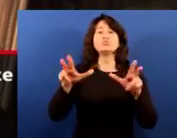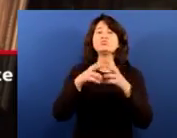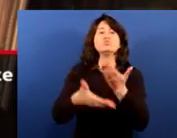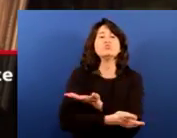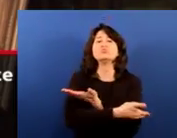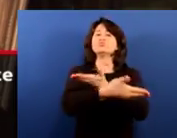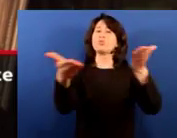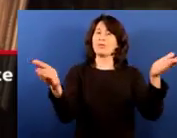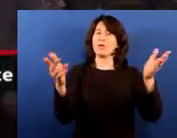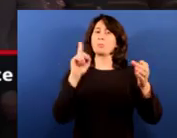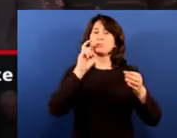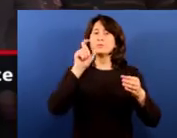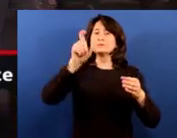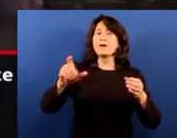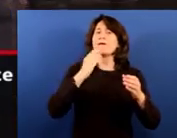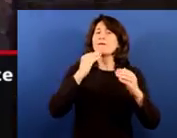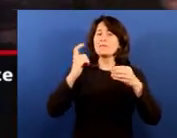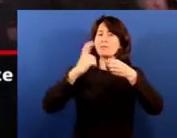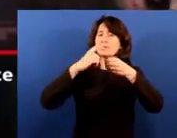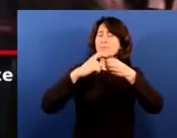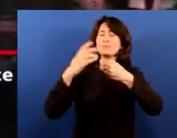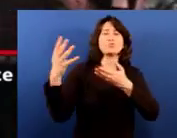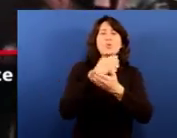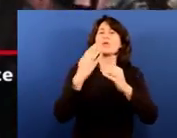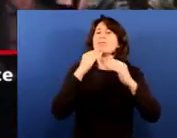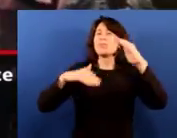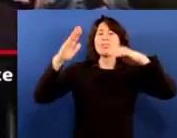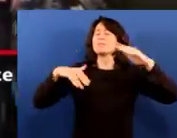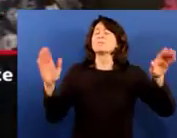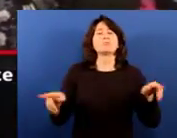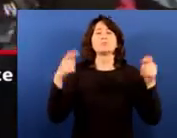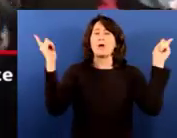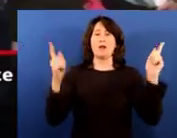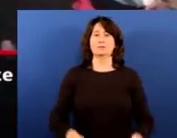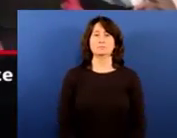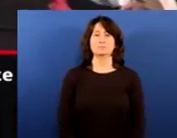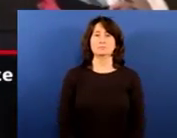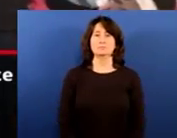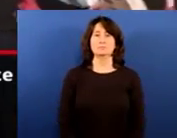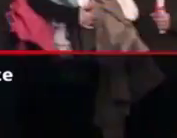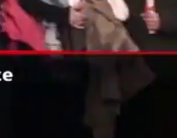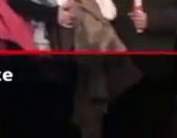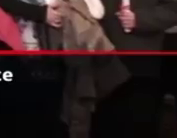la cita en la que han intervenido expertos a nivel europeo. Además, se ha presentado la Declaración sobre